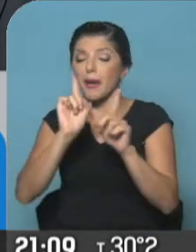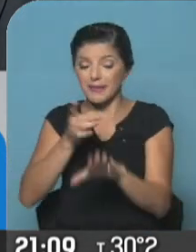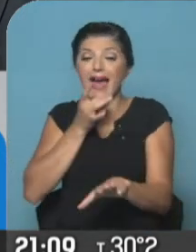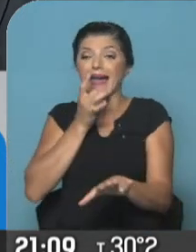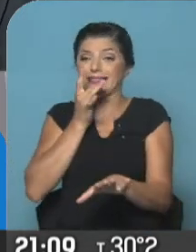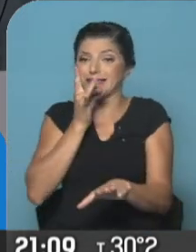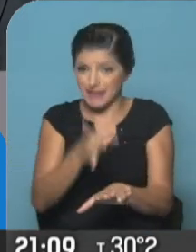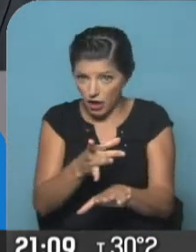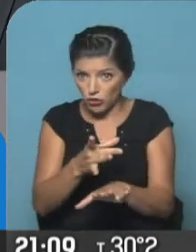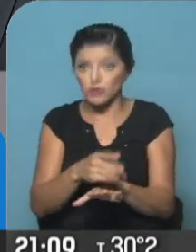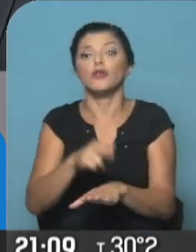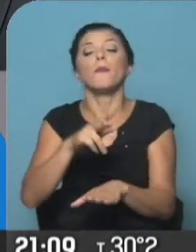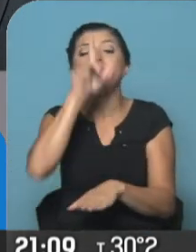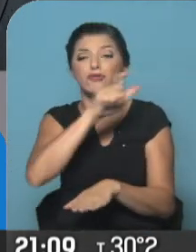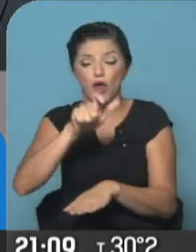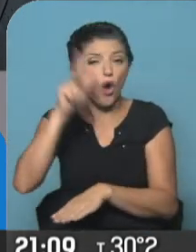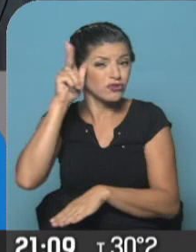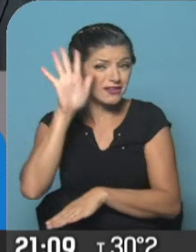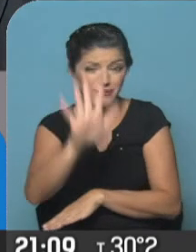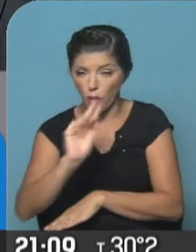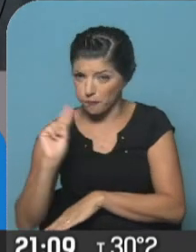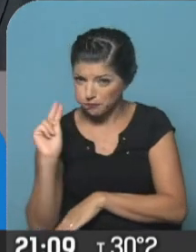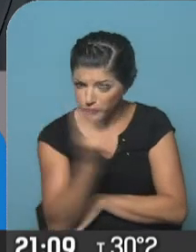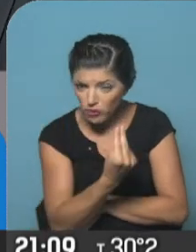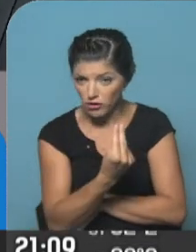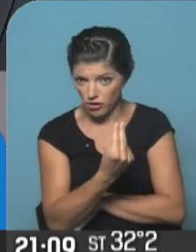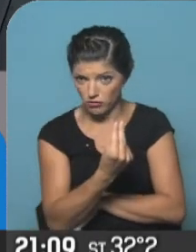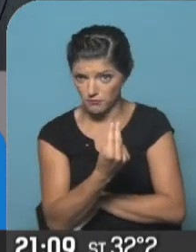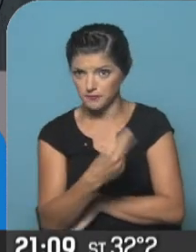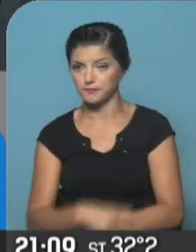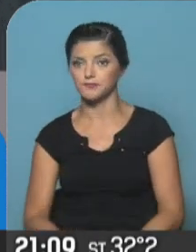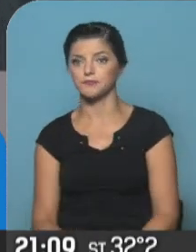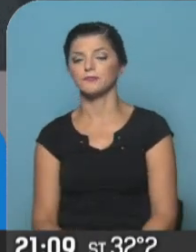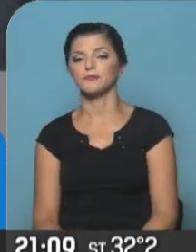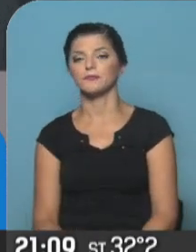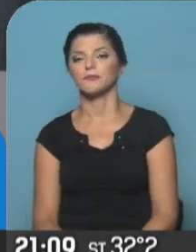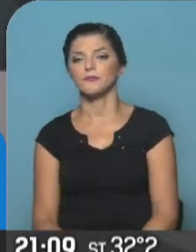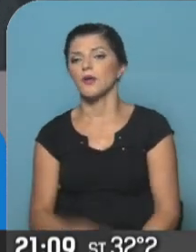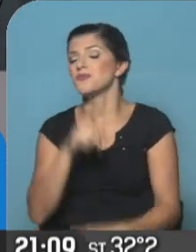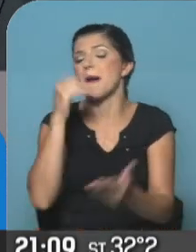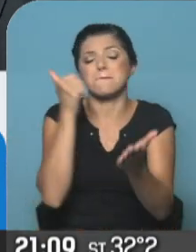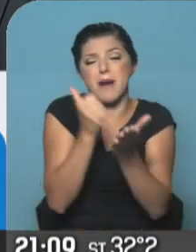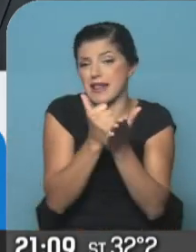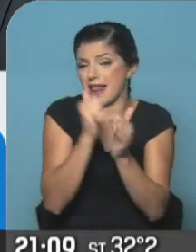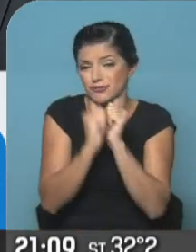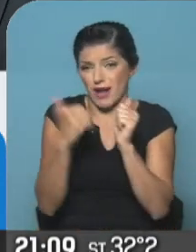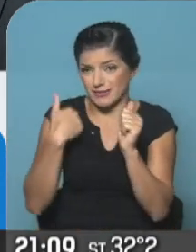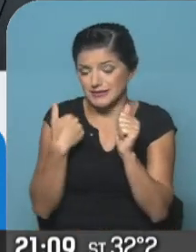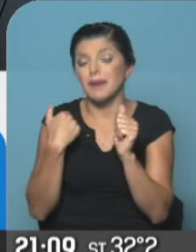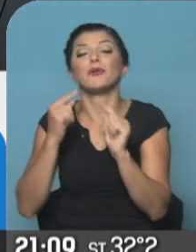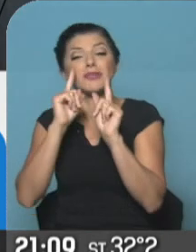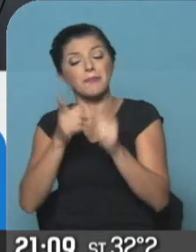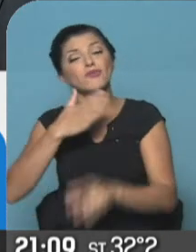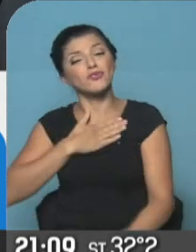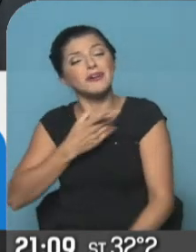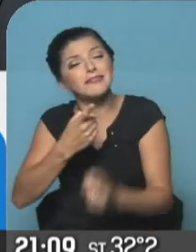85 víctimas fatales, una bomba que pegó en el pueblo argentino y una bomba que necesita definitivamente